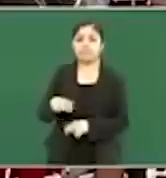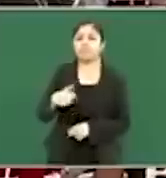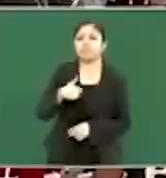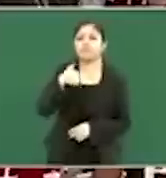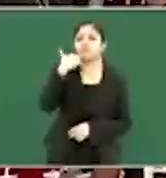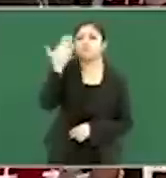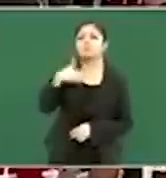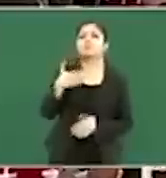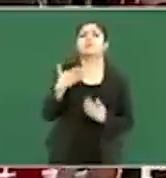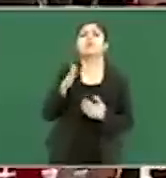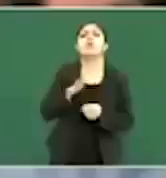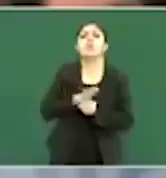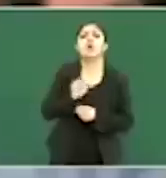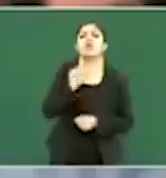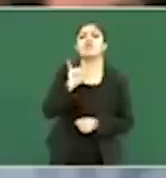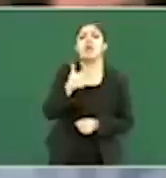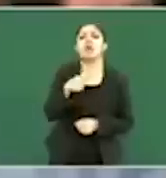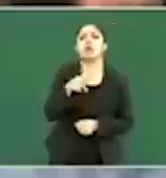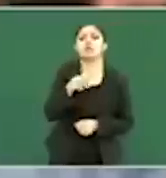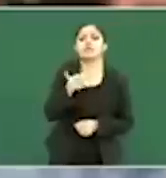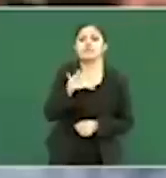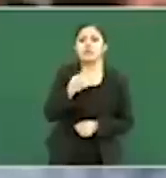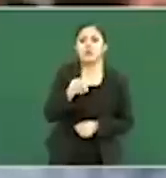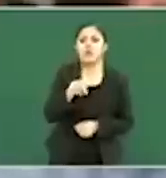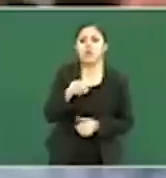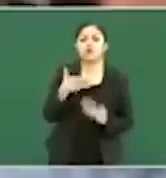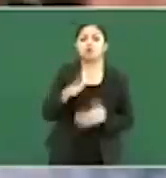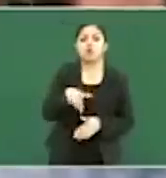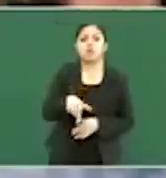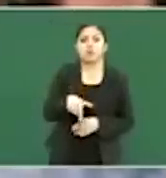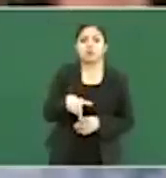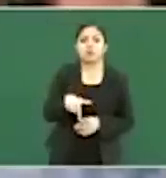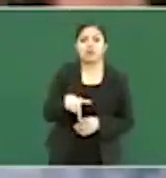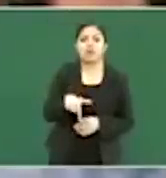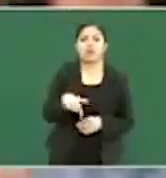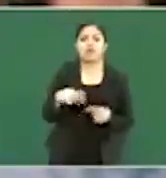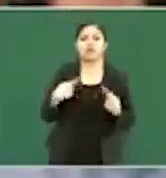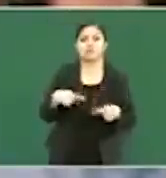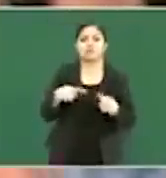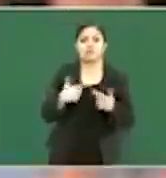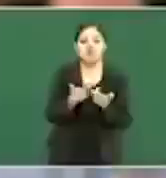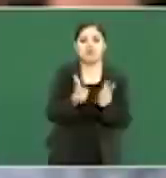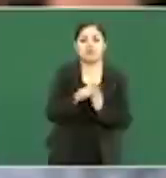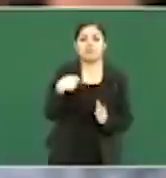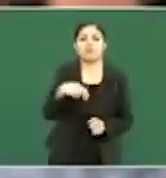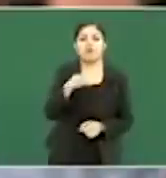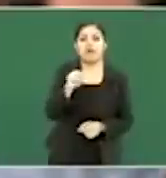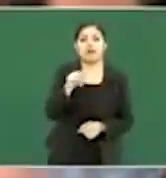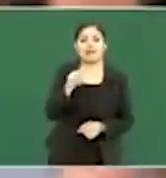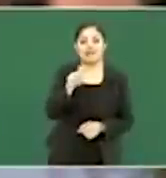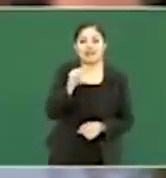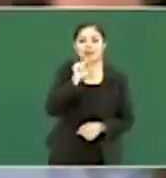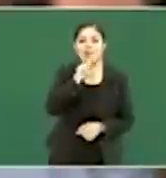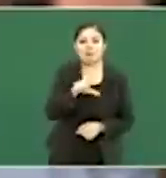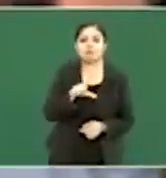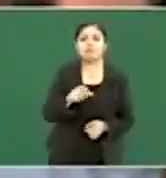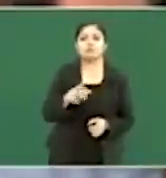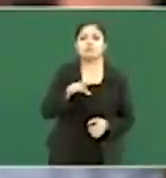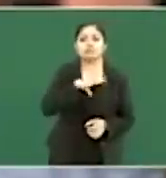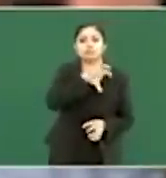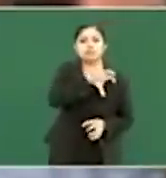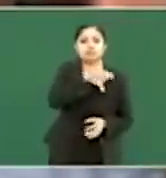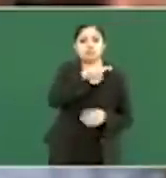de la presencia del cártel de Jalisco en el estado? ¿Operaciones, objetivos identificados? Si nos pueden hablar de